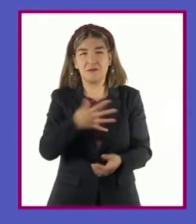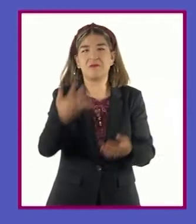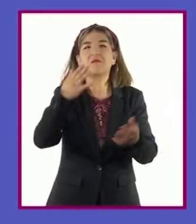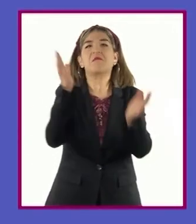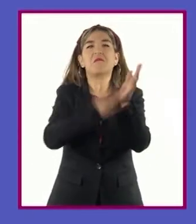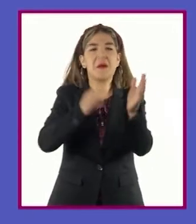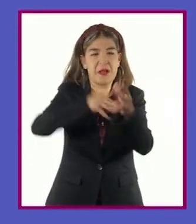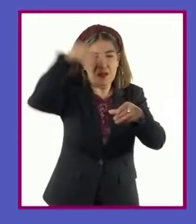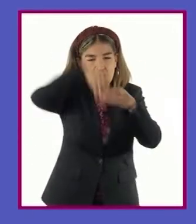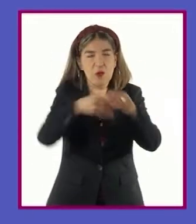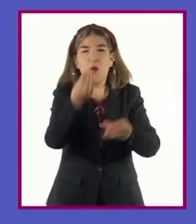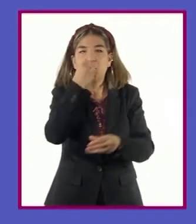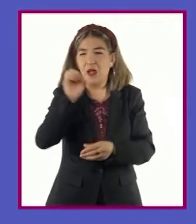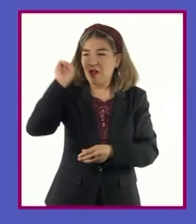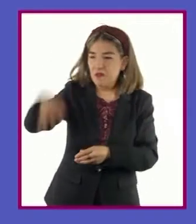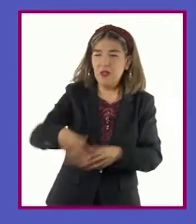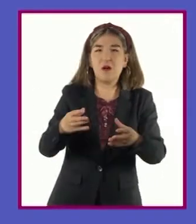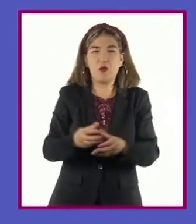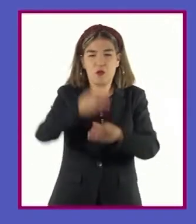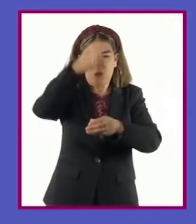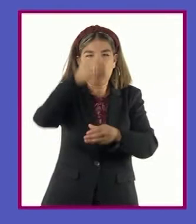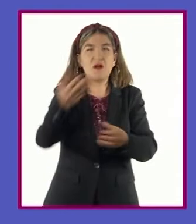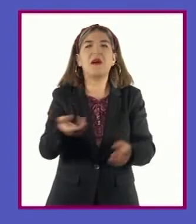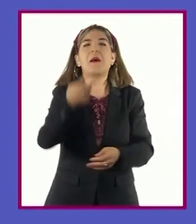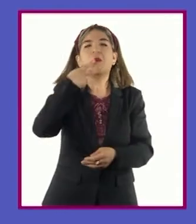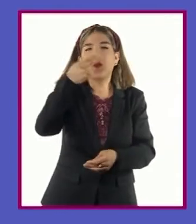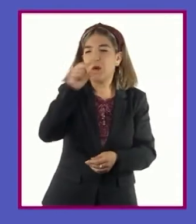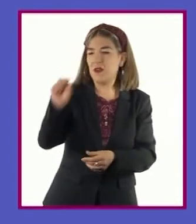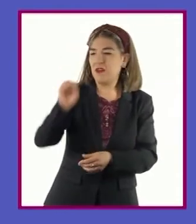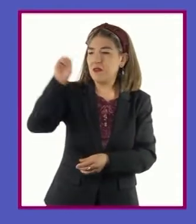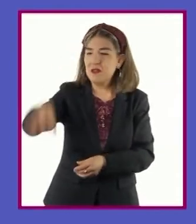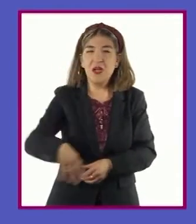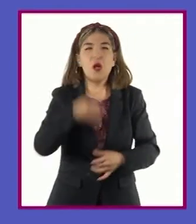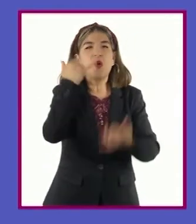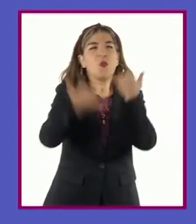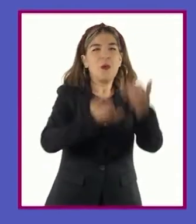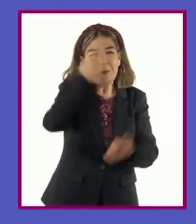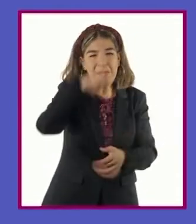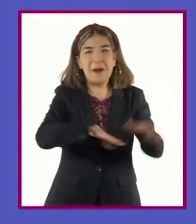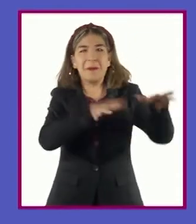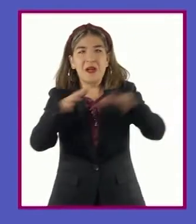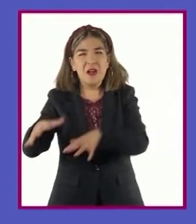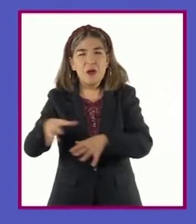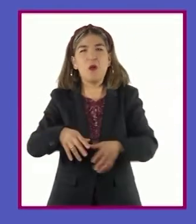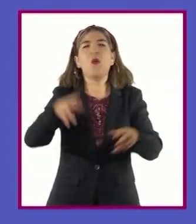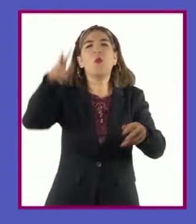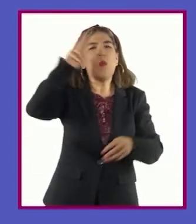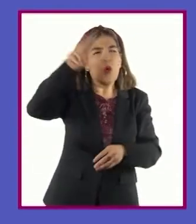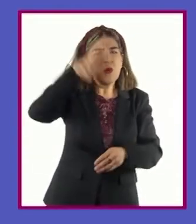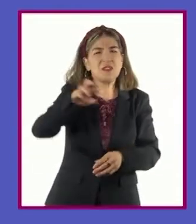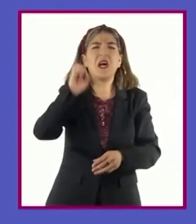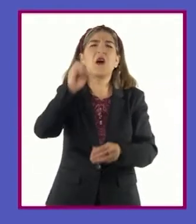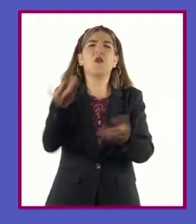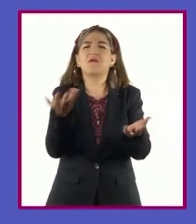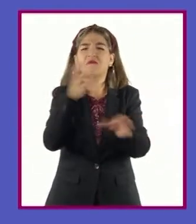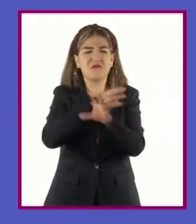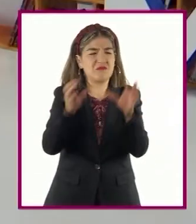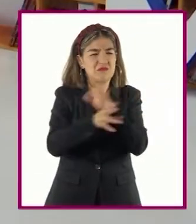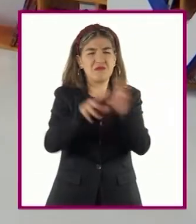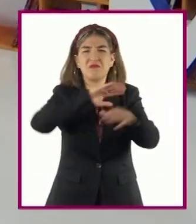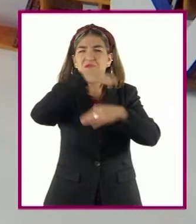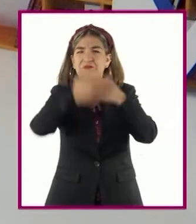comida, envases, filtros de cigarrillo, juguetes de playa, bolsas o cubiertos de plásticos, entre